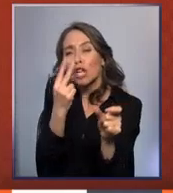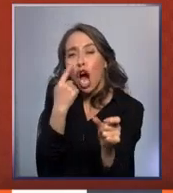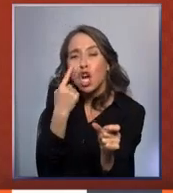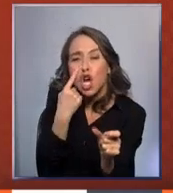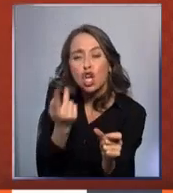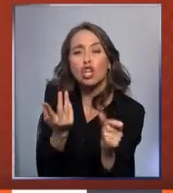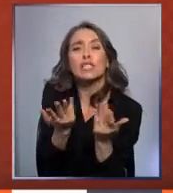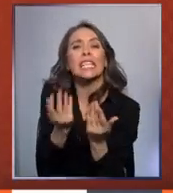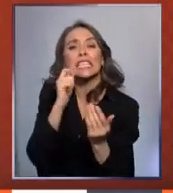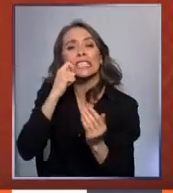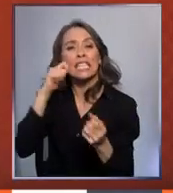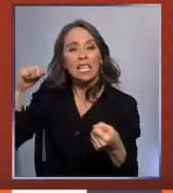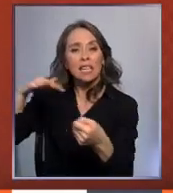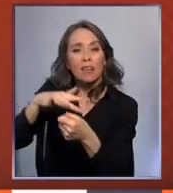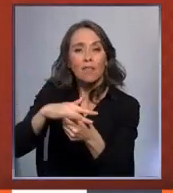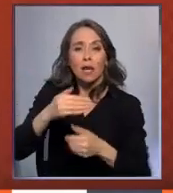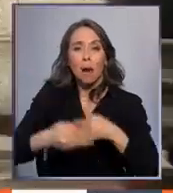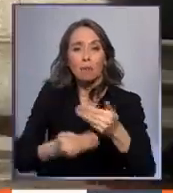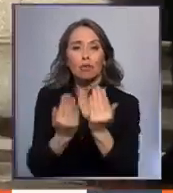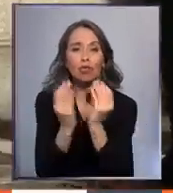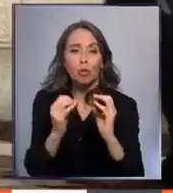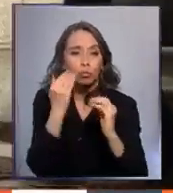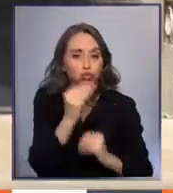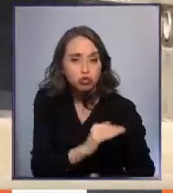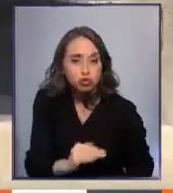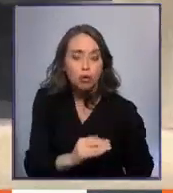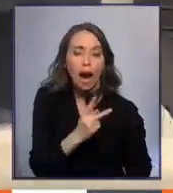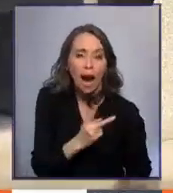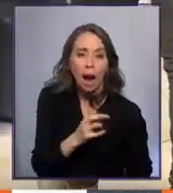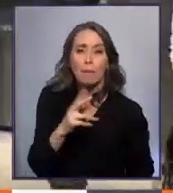aprendizaje? Nilce Silva con la nota.